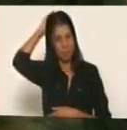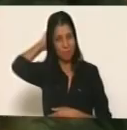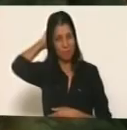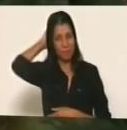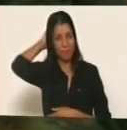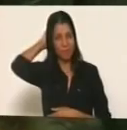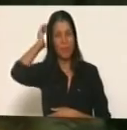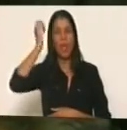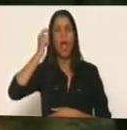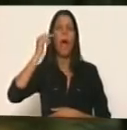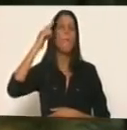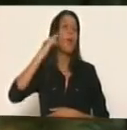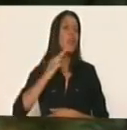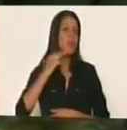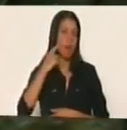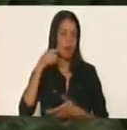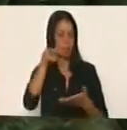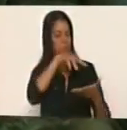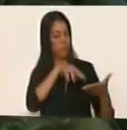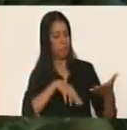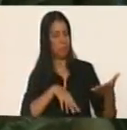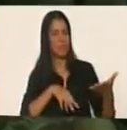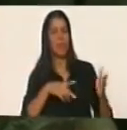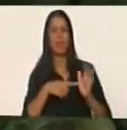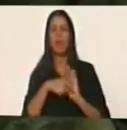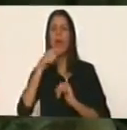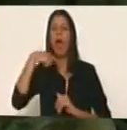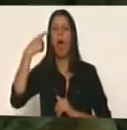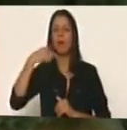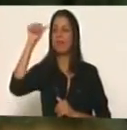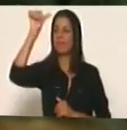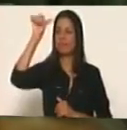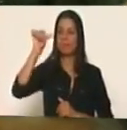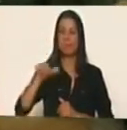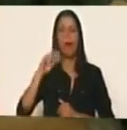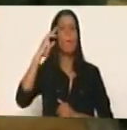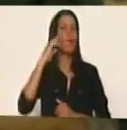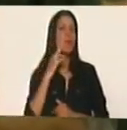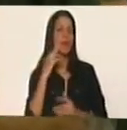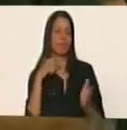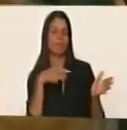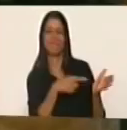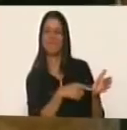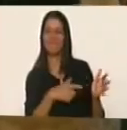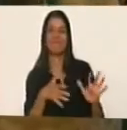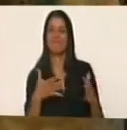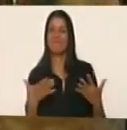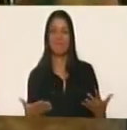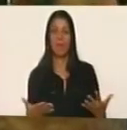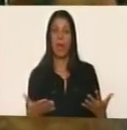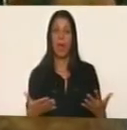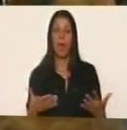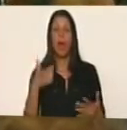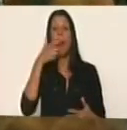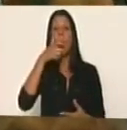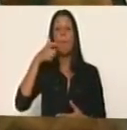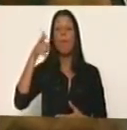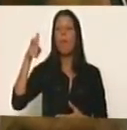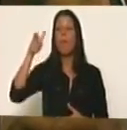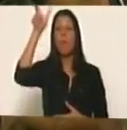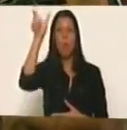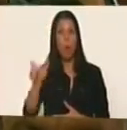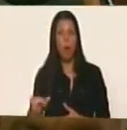al libertador Simón Bolívar en su famoso discurso de Angostura, podríamos decir: dichoso el ciudadano